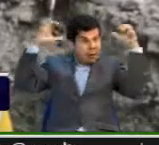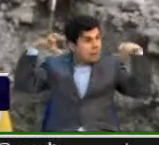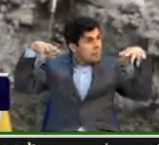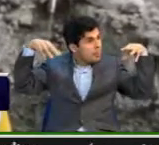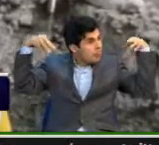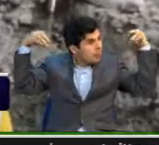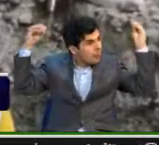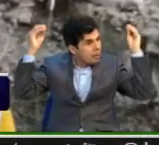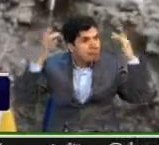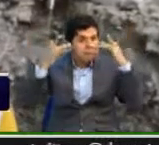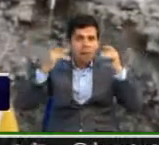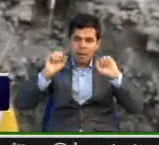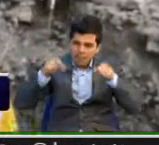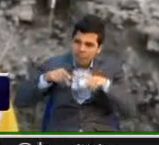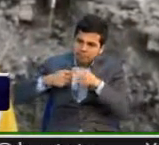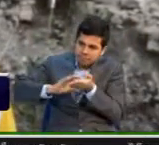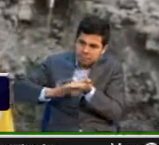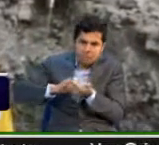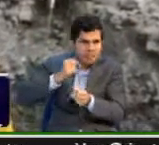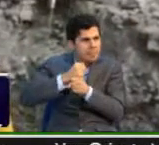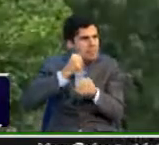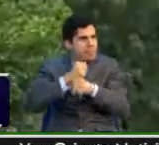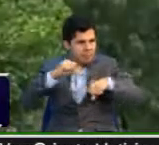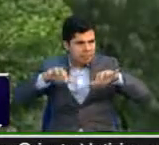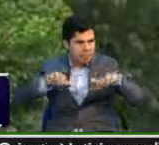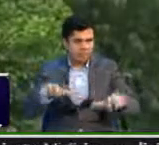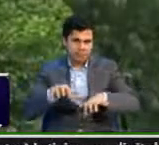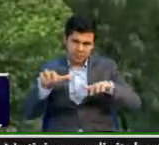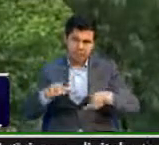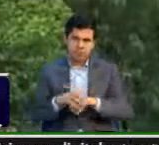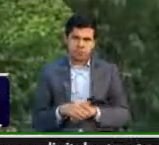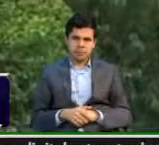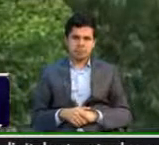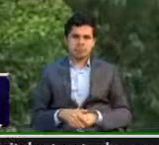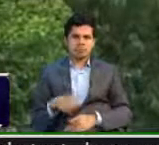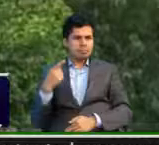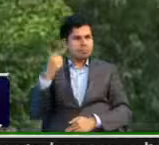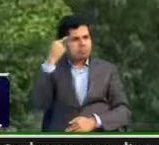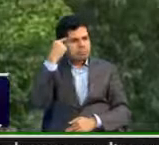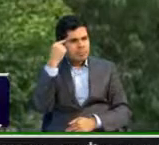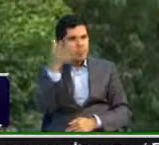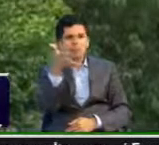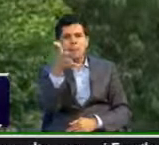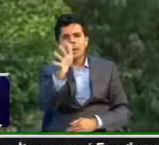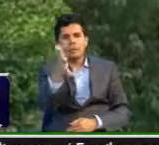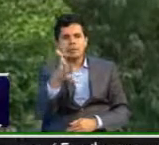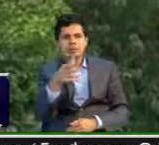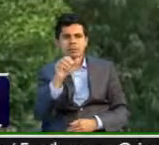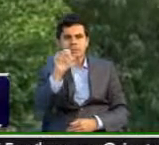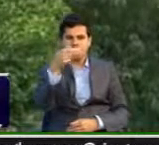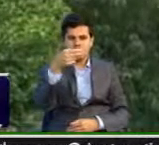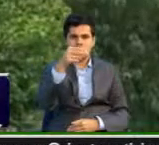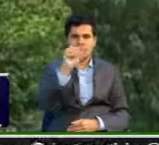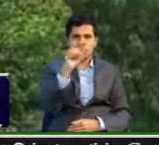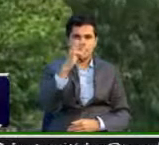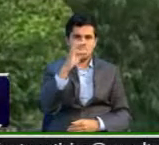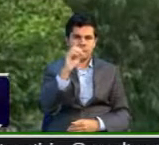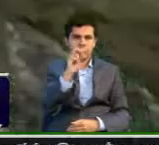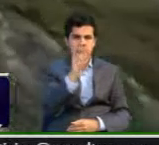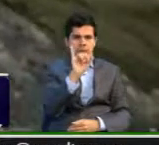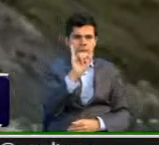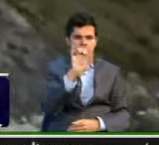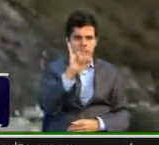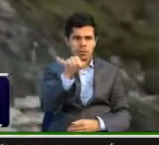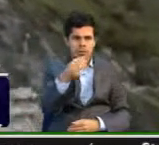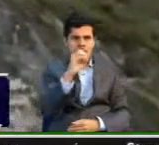podemos lograr de esa transitabilidad nuevamente exactamente en el sector conocido como hato viejo hay una roca